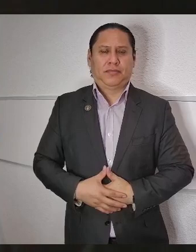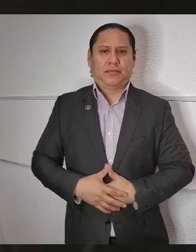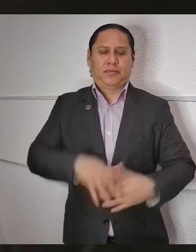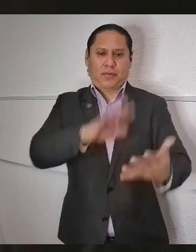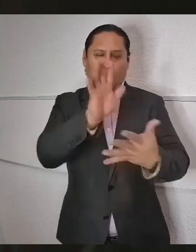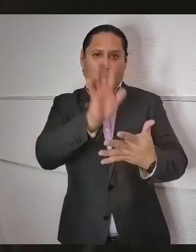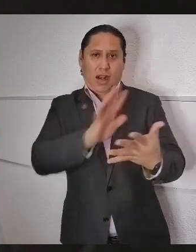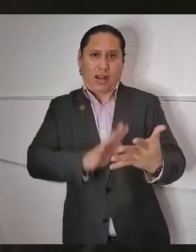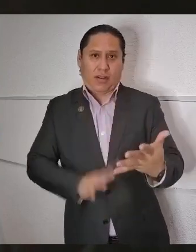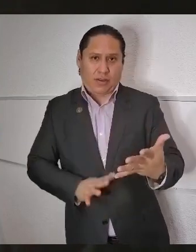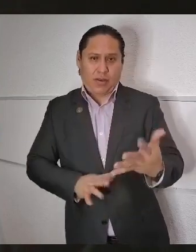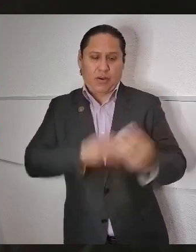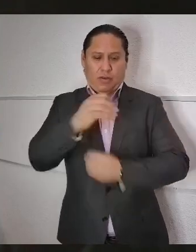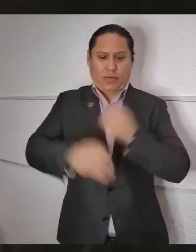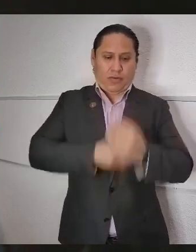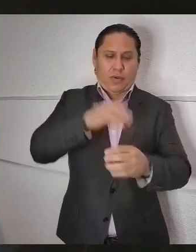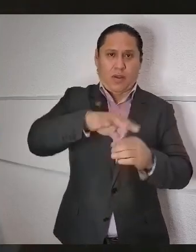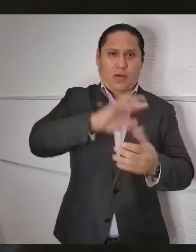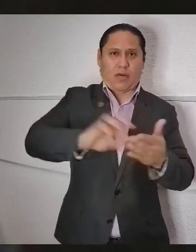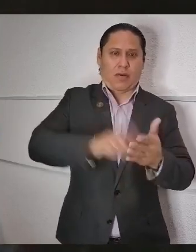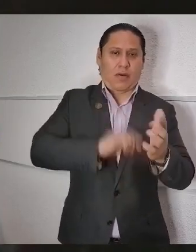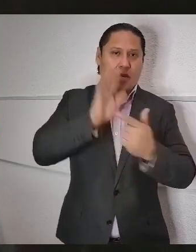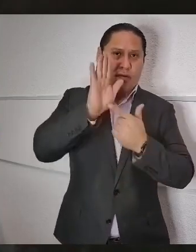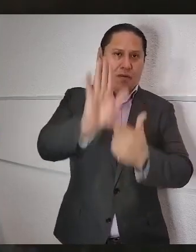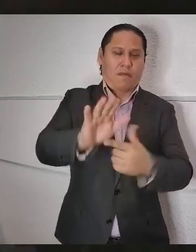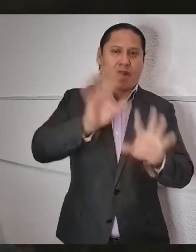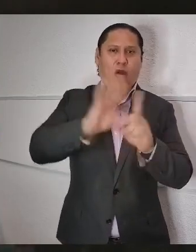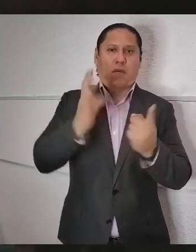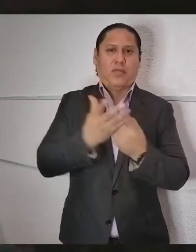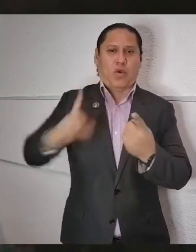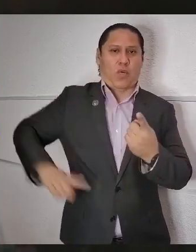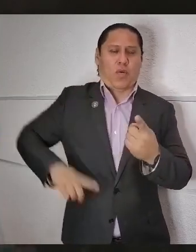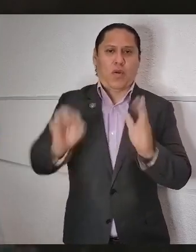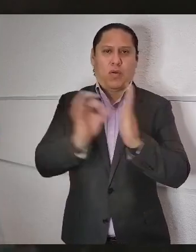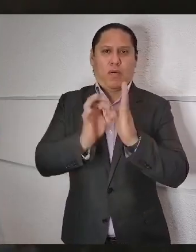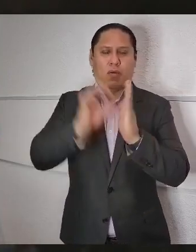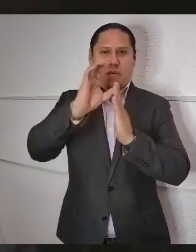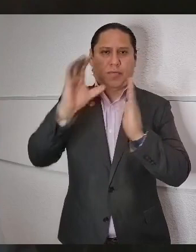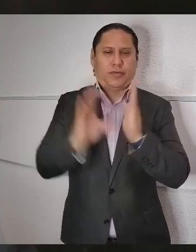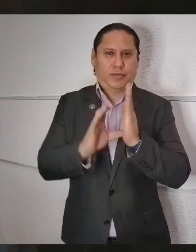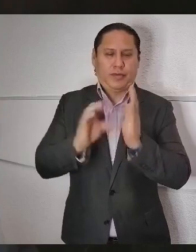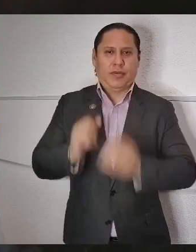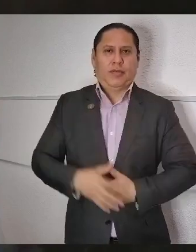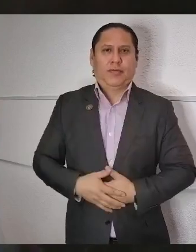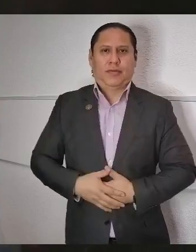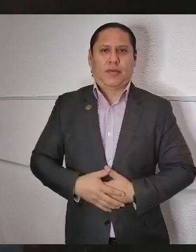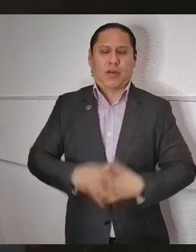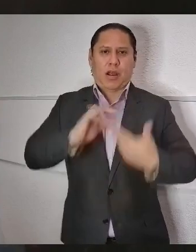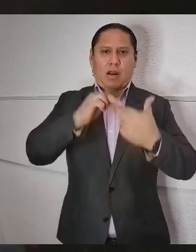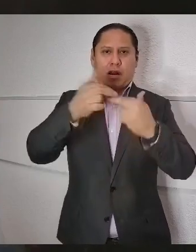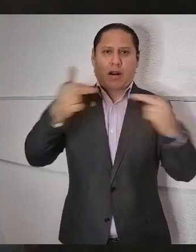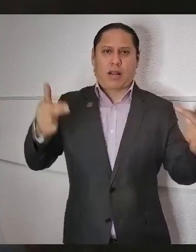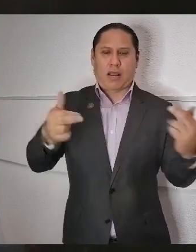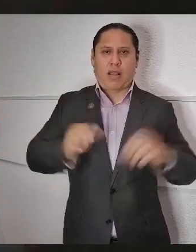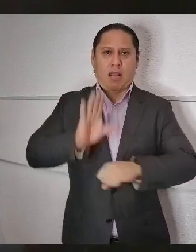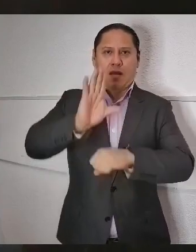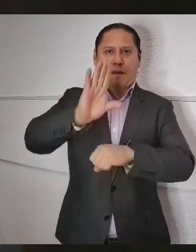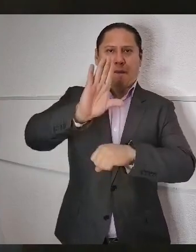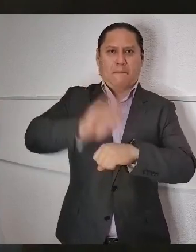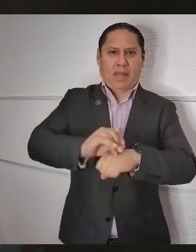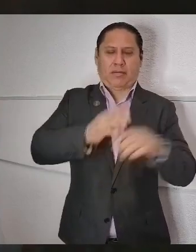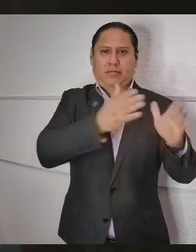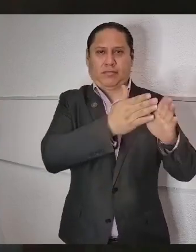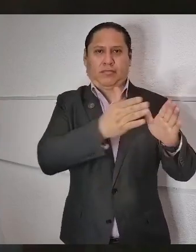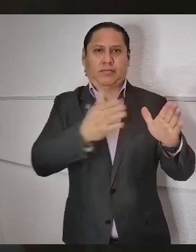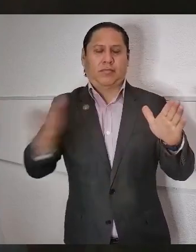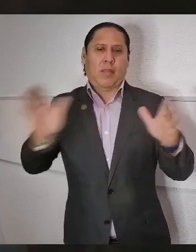Lectura, discusión y votación del dictamen que presenta la Comisión de Gobernación y Puntos Constitucionales en relativo a la licencia